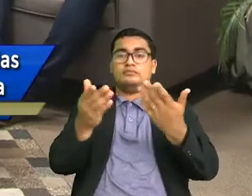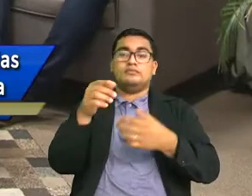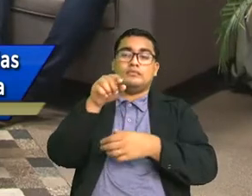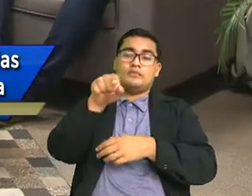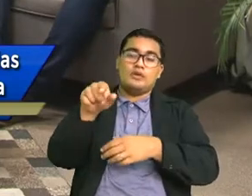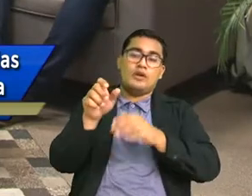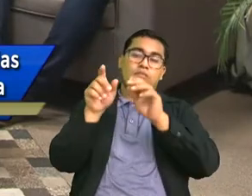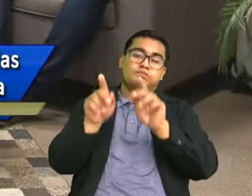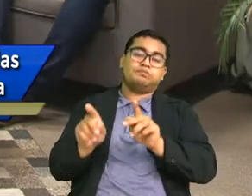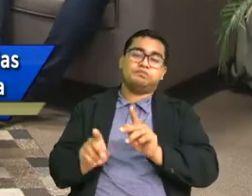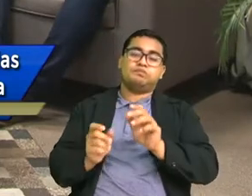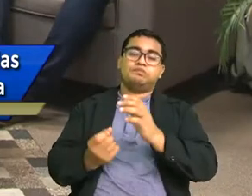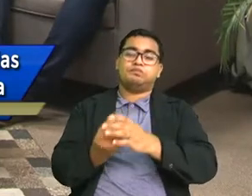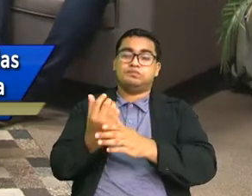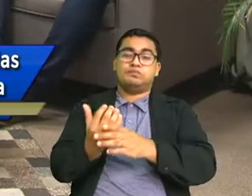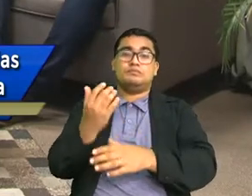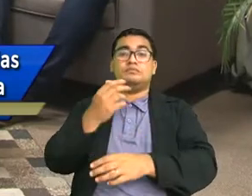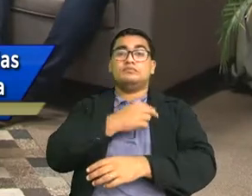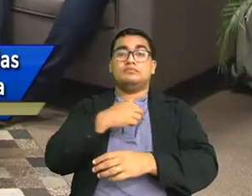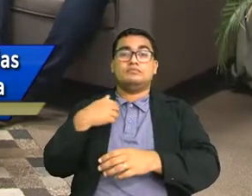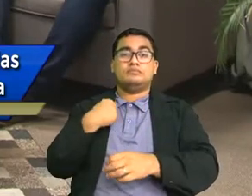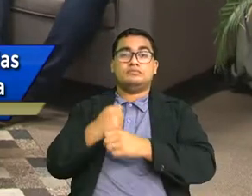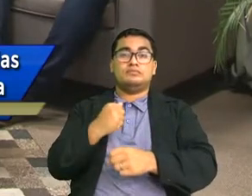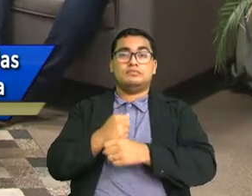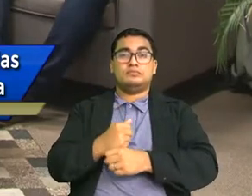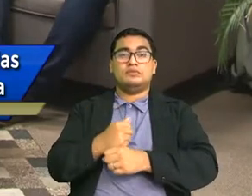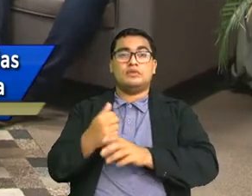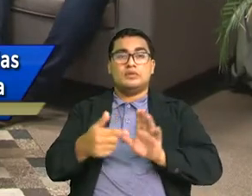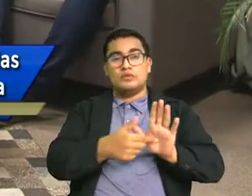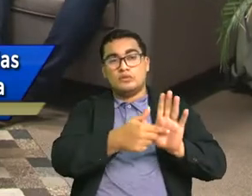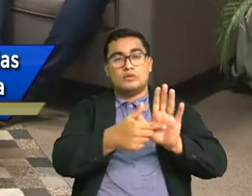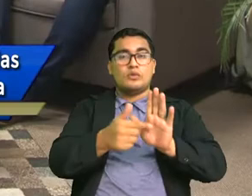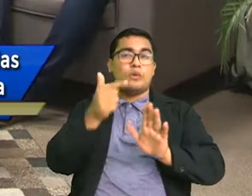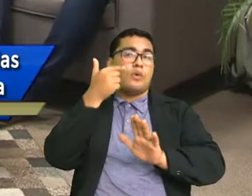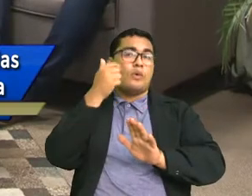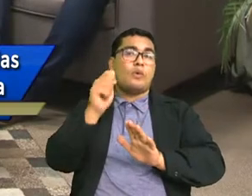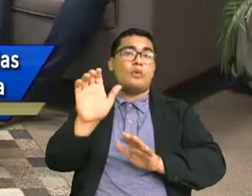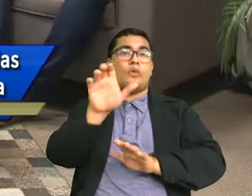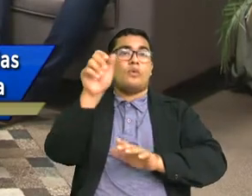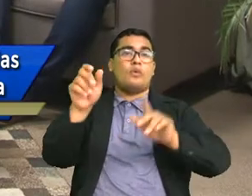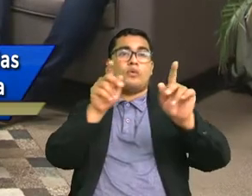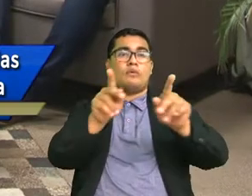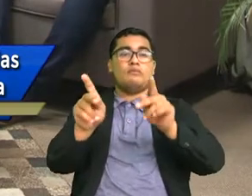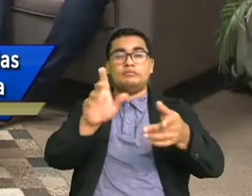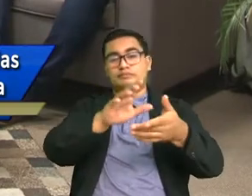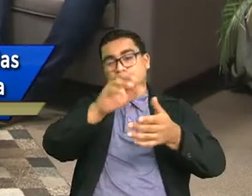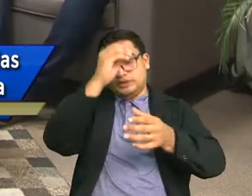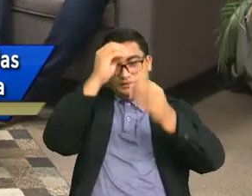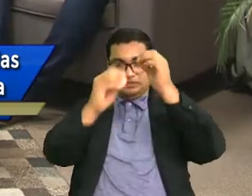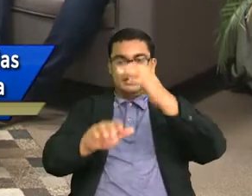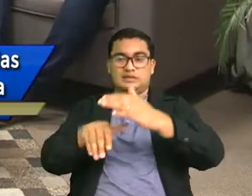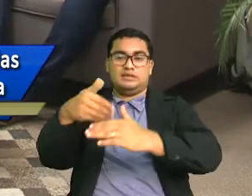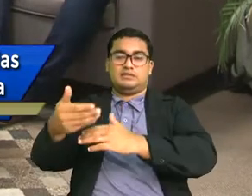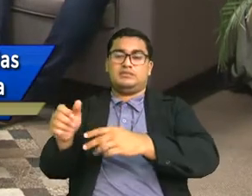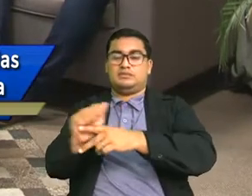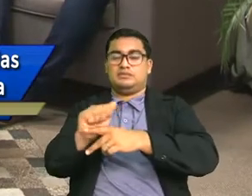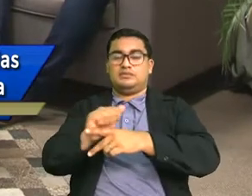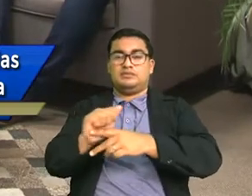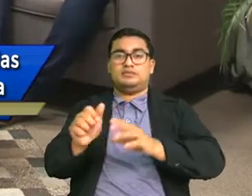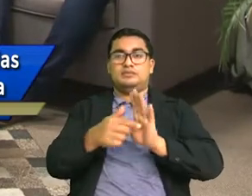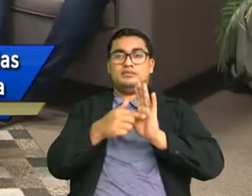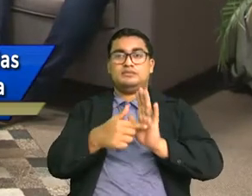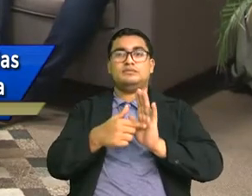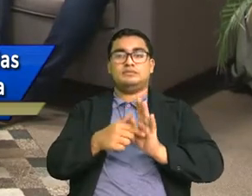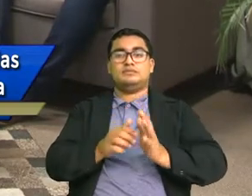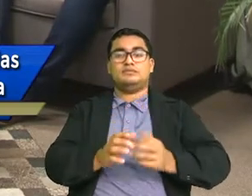haciendo lo que está haciendo un productor y darlo a conocer para que otros productores traten de aprender de este proceso porque es por por ejemplo nosotros